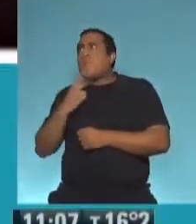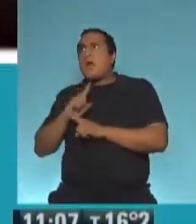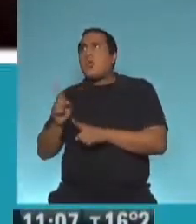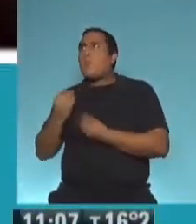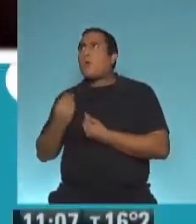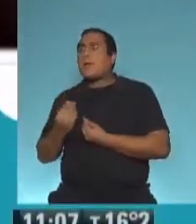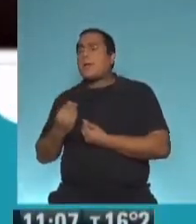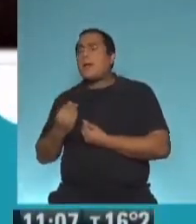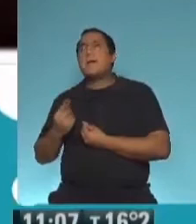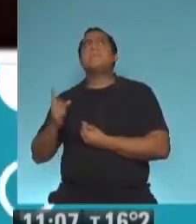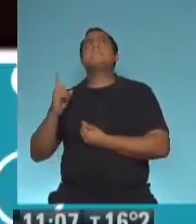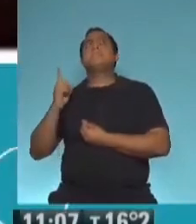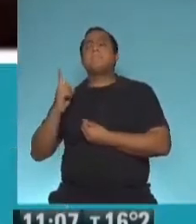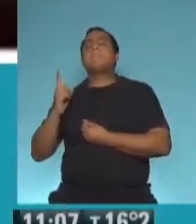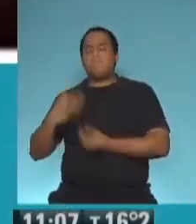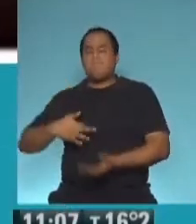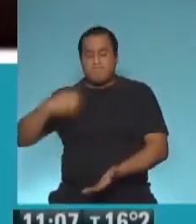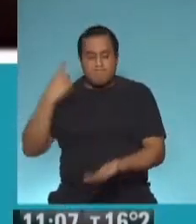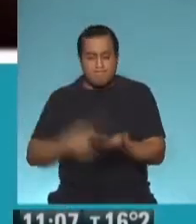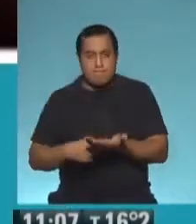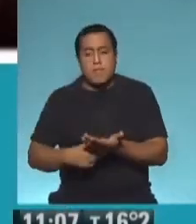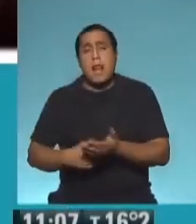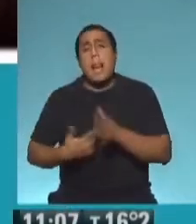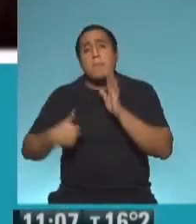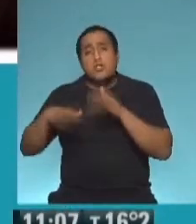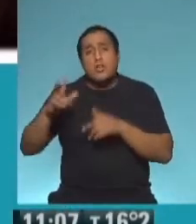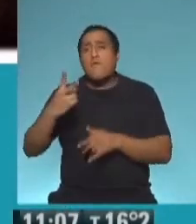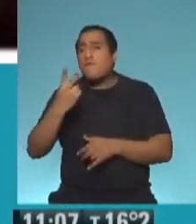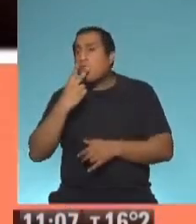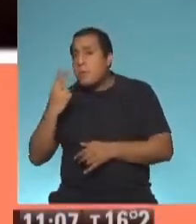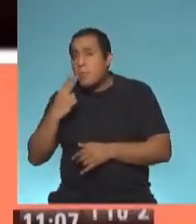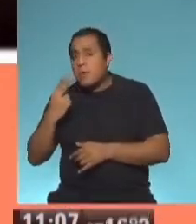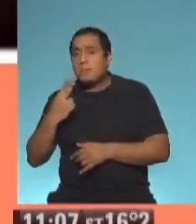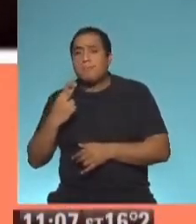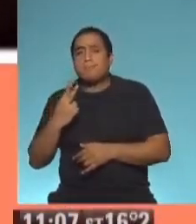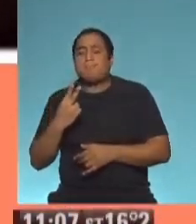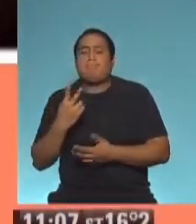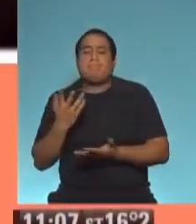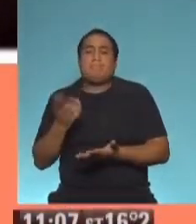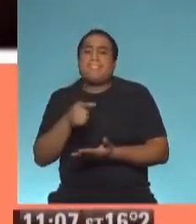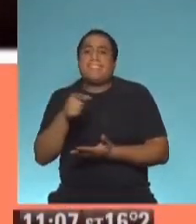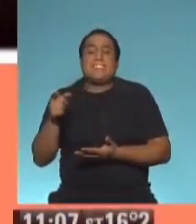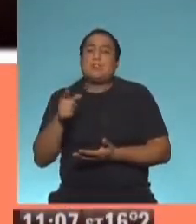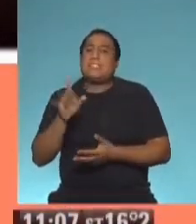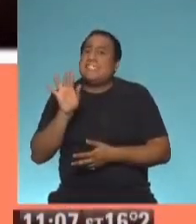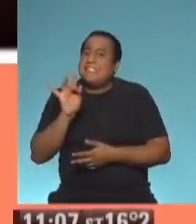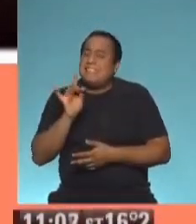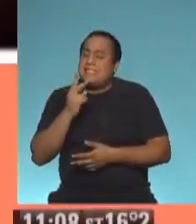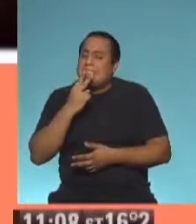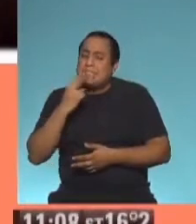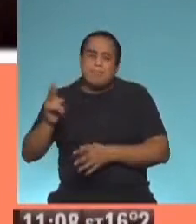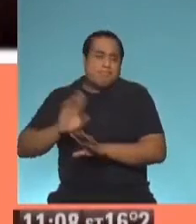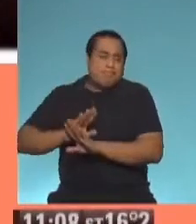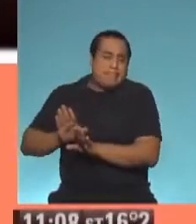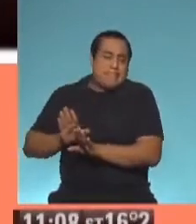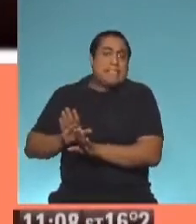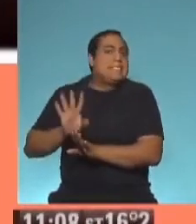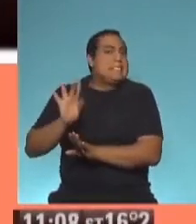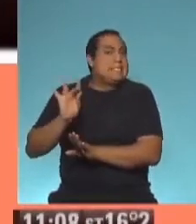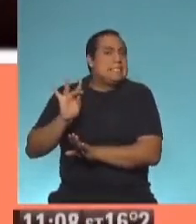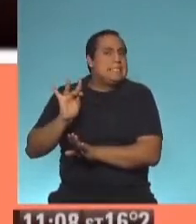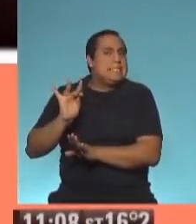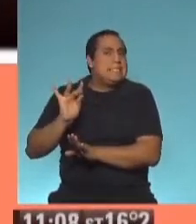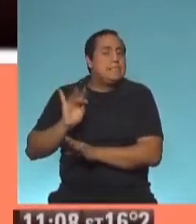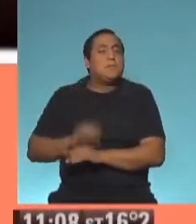otra cosa es entender que la mayoría de los fumadores dejan solos, pero a muchos de ellos les cuesta significativamente. A los que les cuesta,